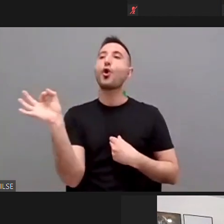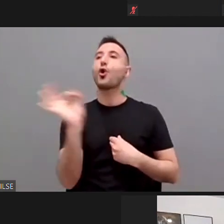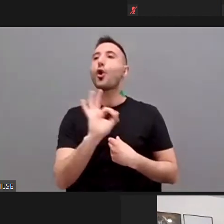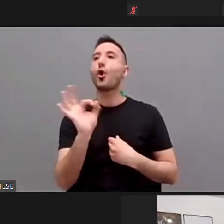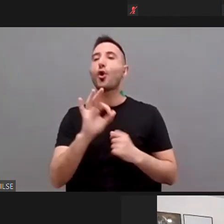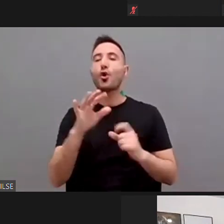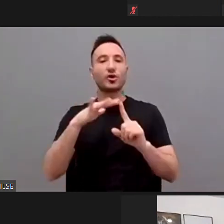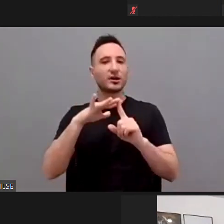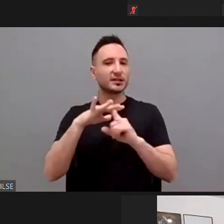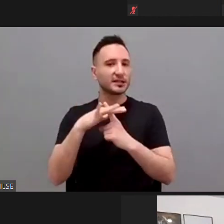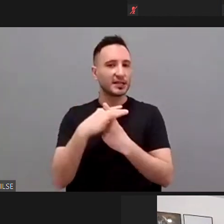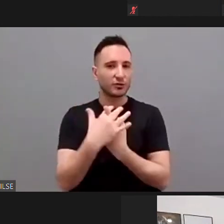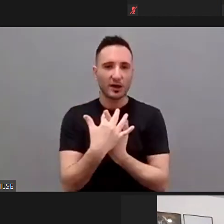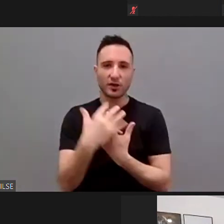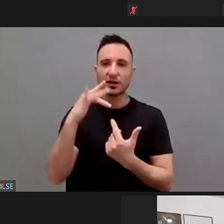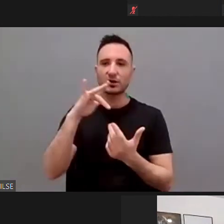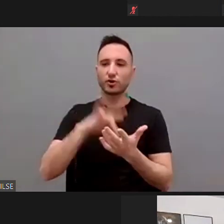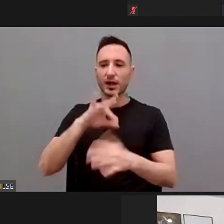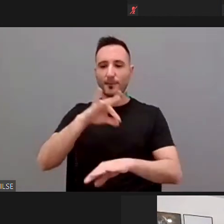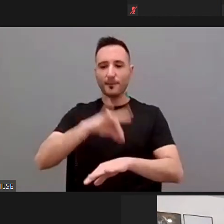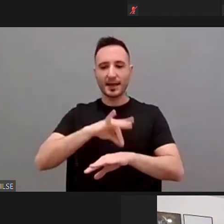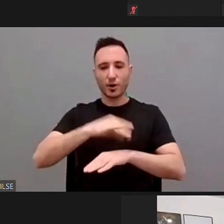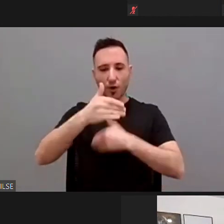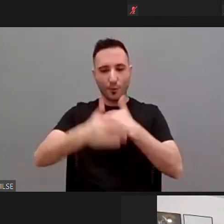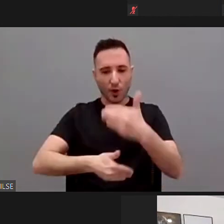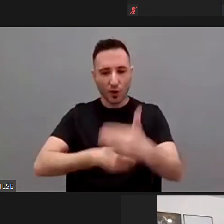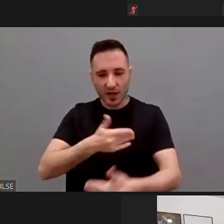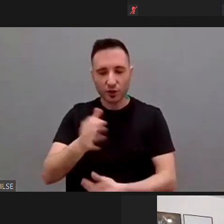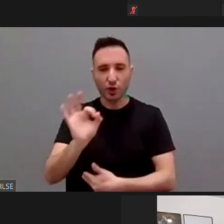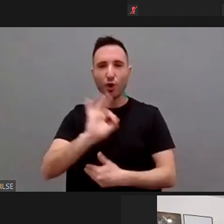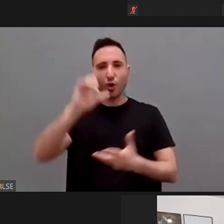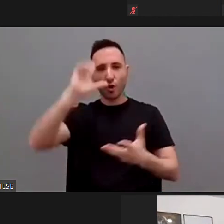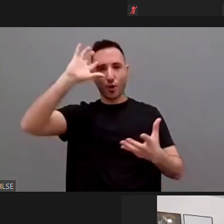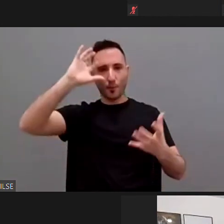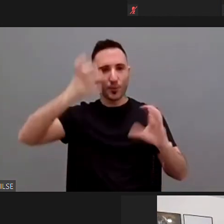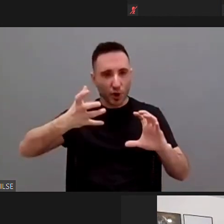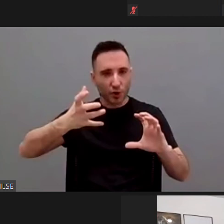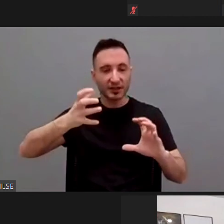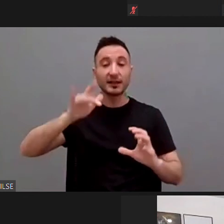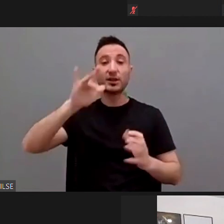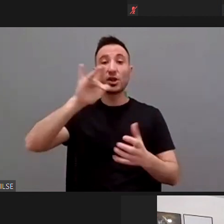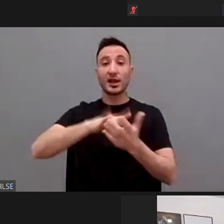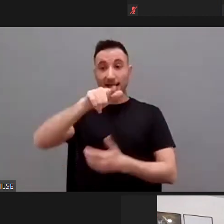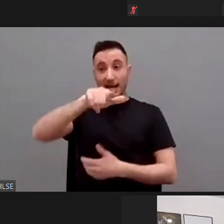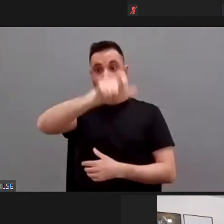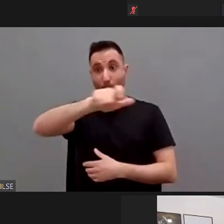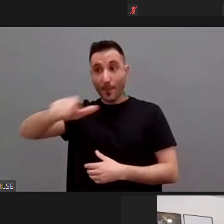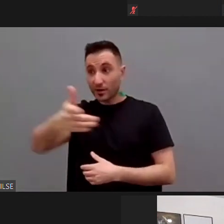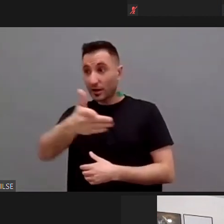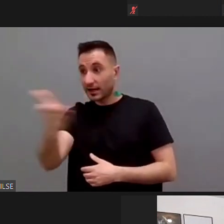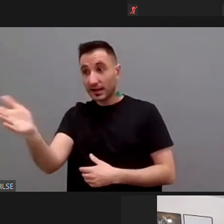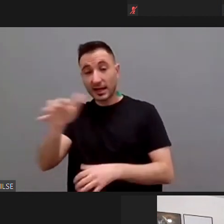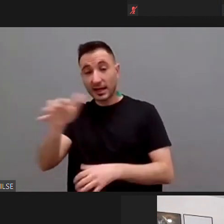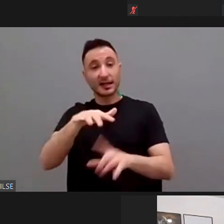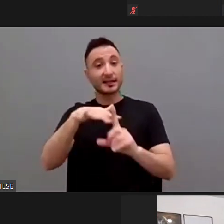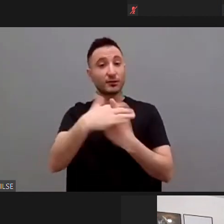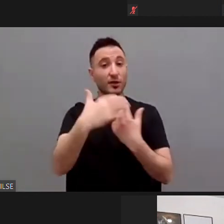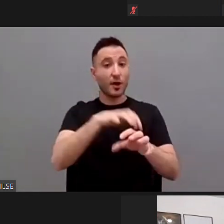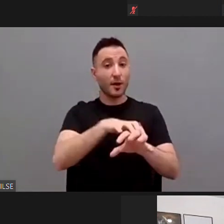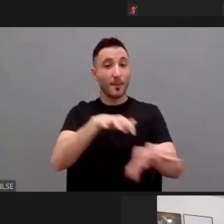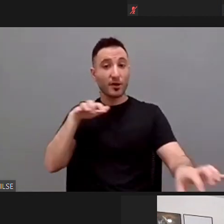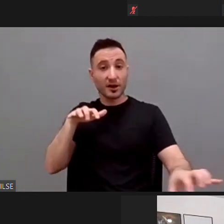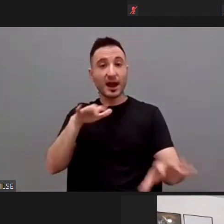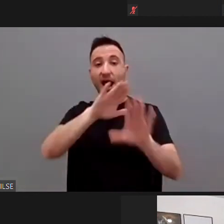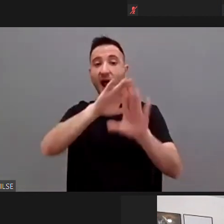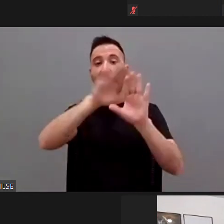con procesos médicos, brotes, etcétera, esas personas en la mayor parte de los casos acaban